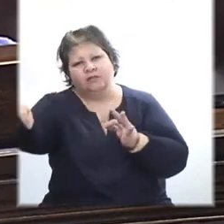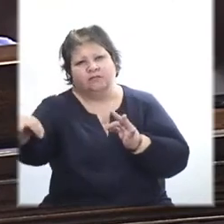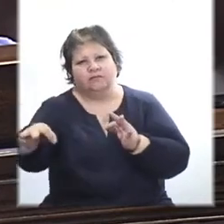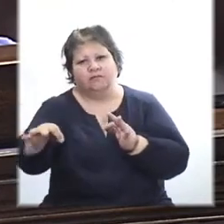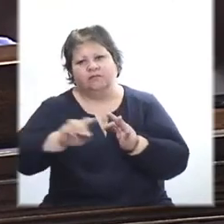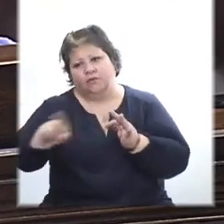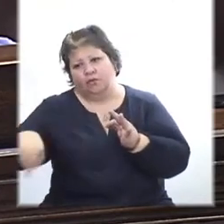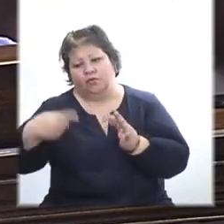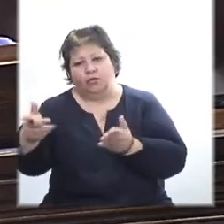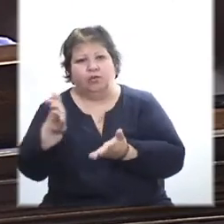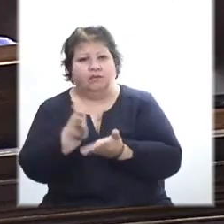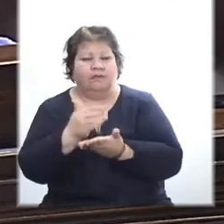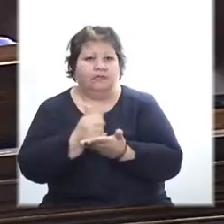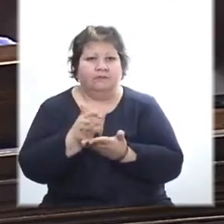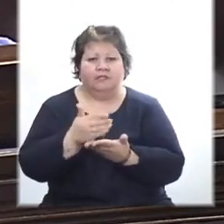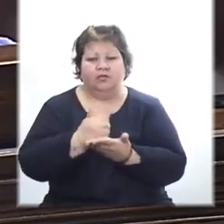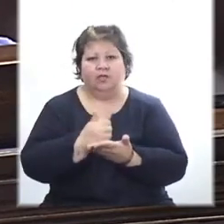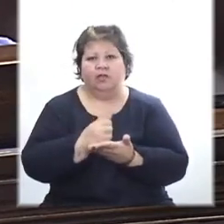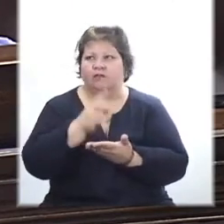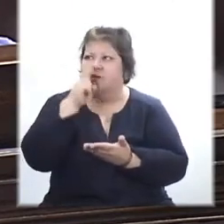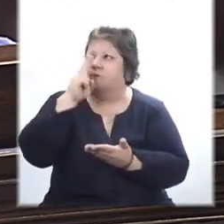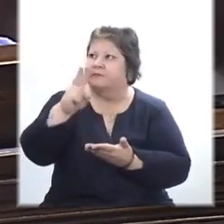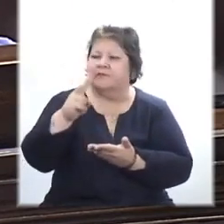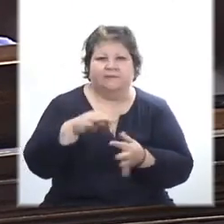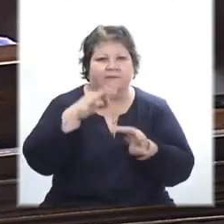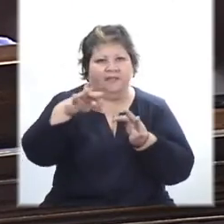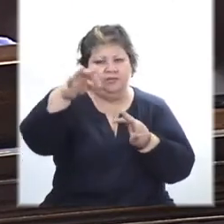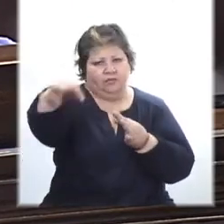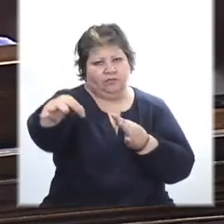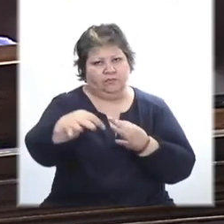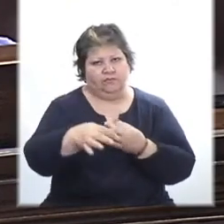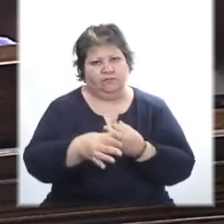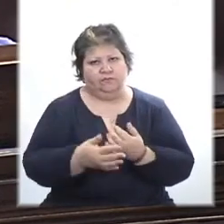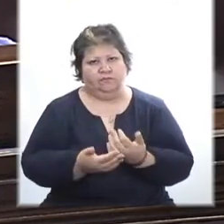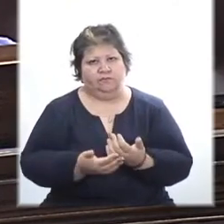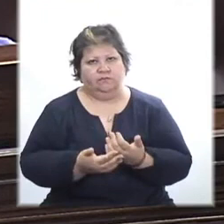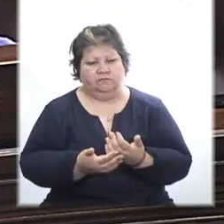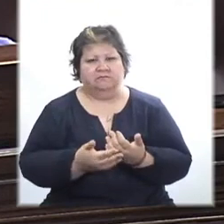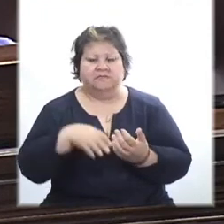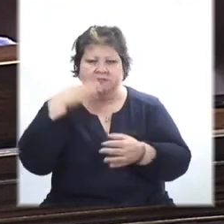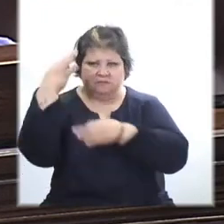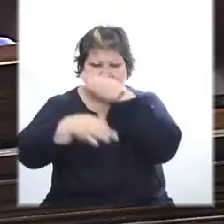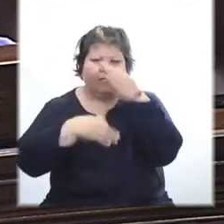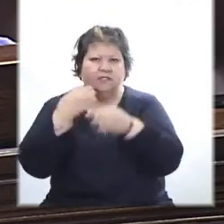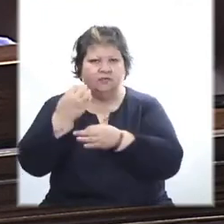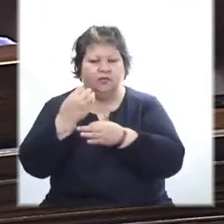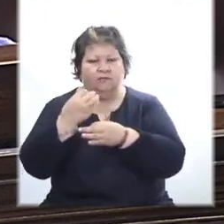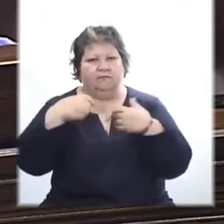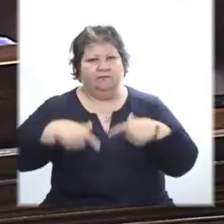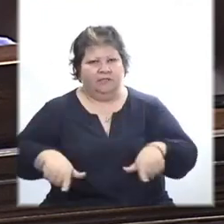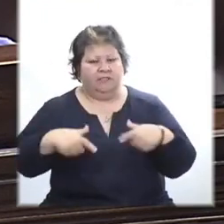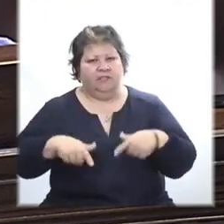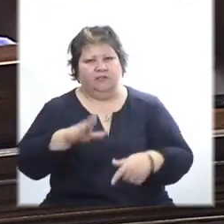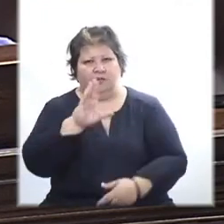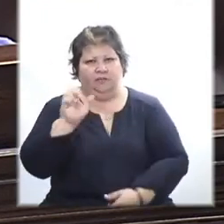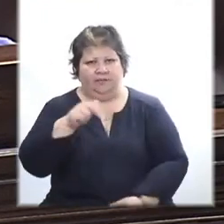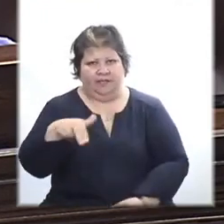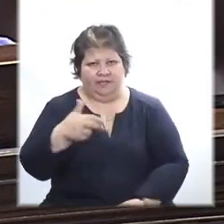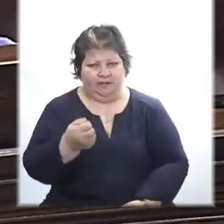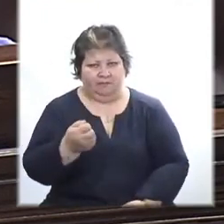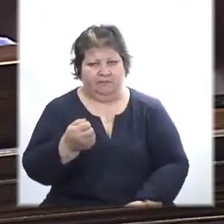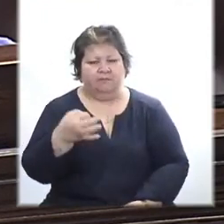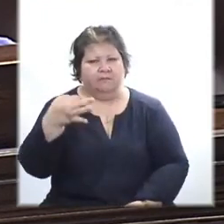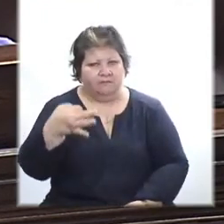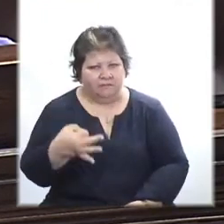llegan a exigir a 2.000 metros. Entendimos la explicación que dio el ministro Peña recién, pero nos